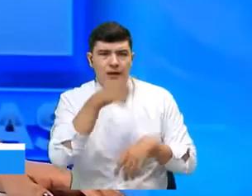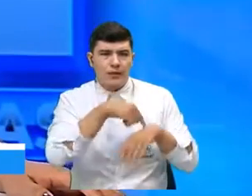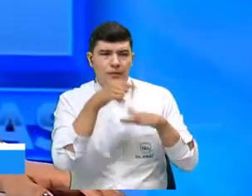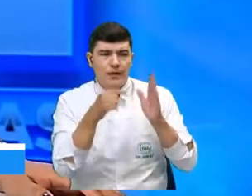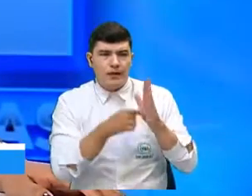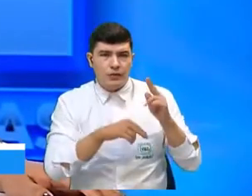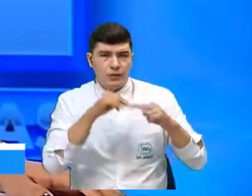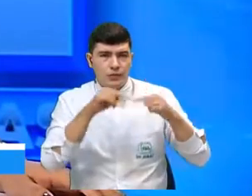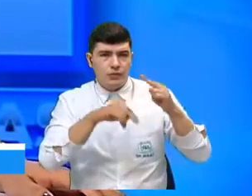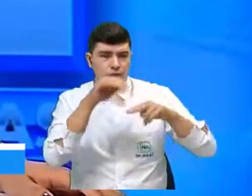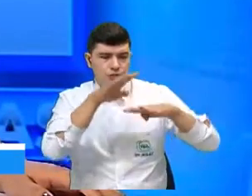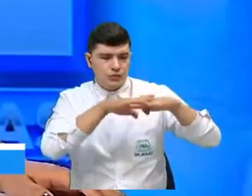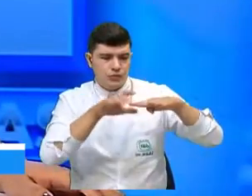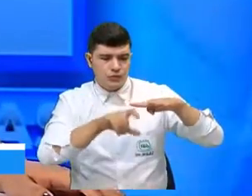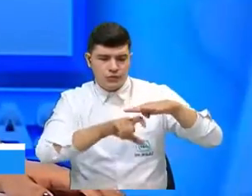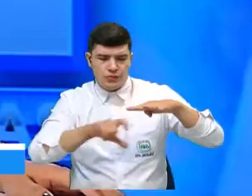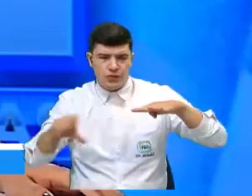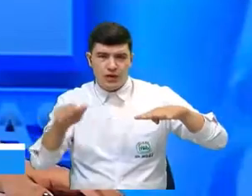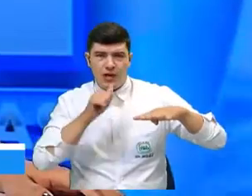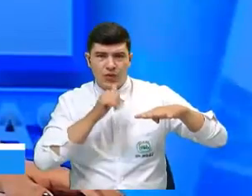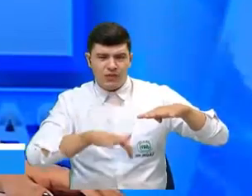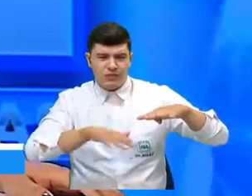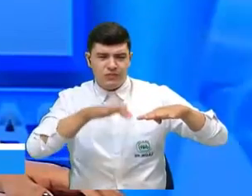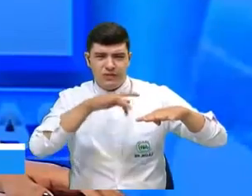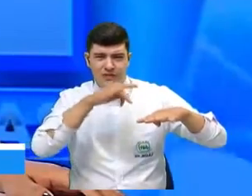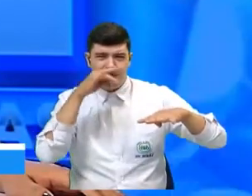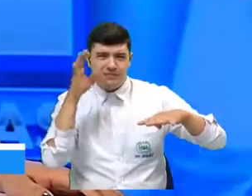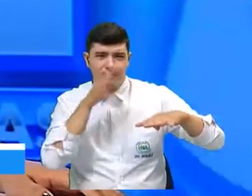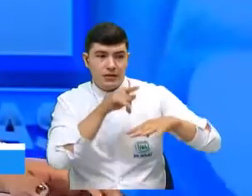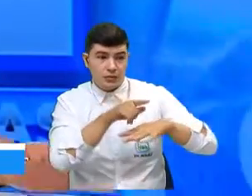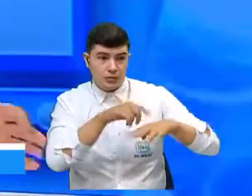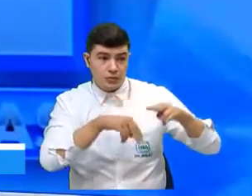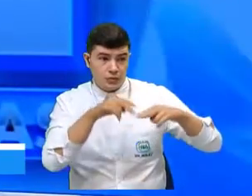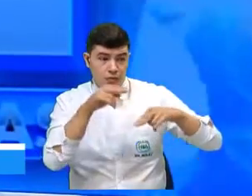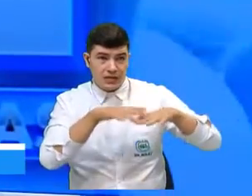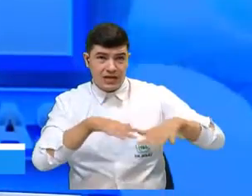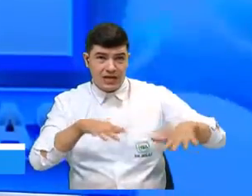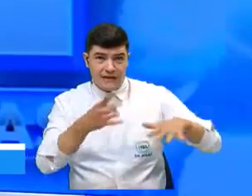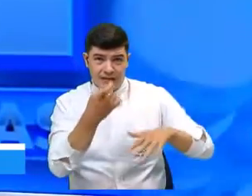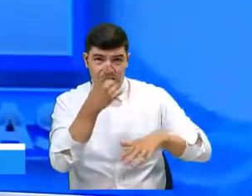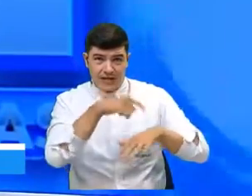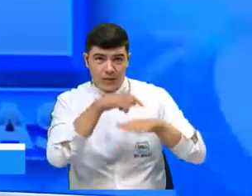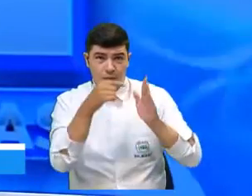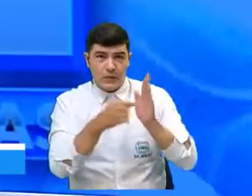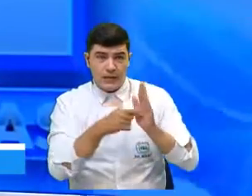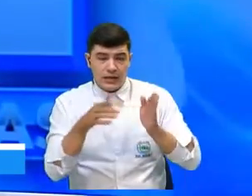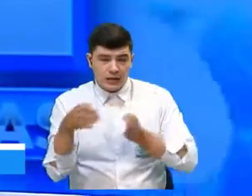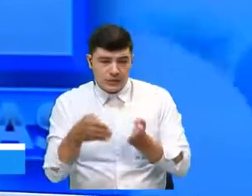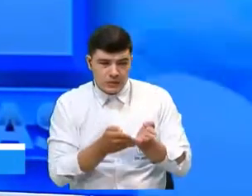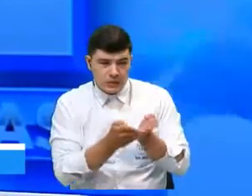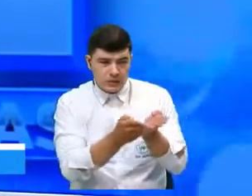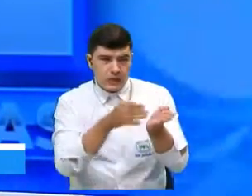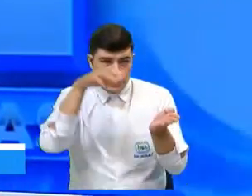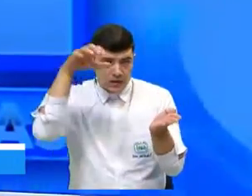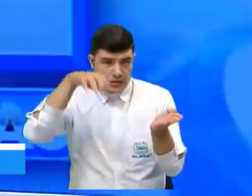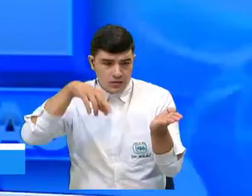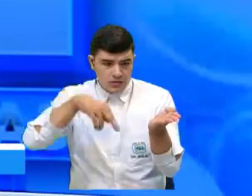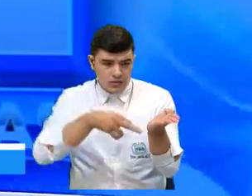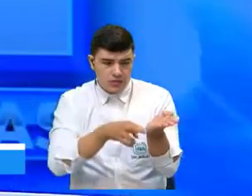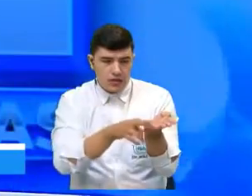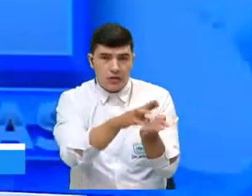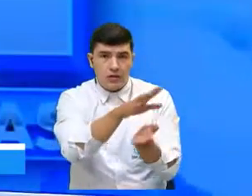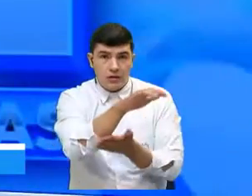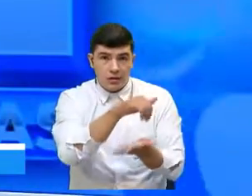las inundaciones y los malos olores por esa construcción de alcantarillado los canales de lluvias y el mejoramiento de la única vía de